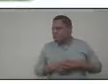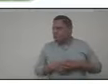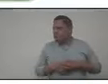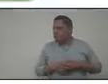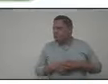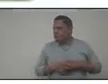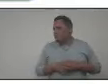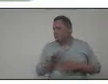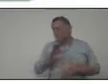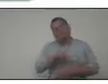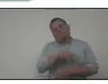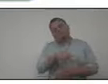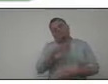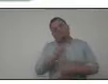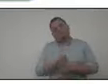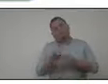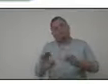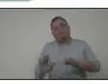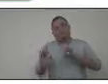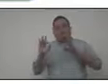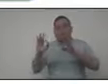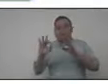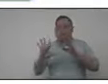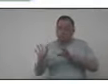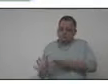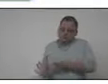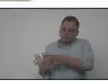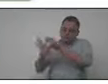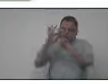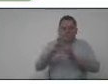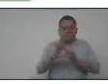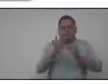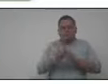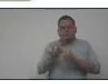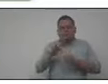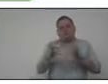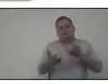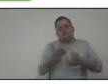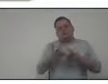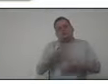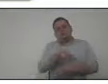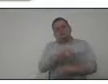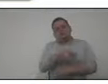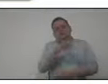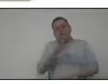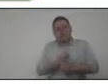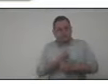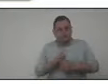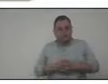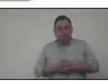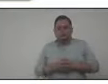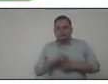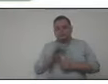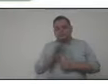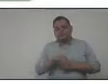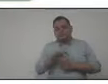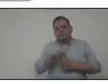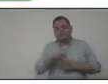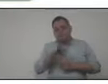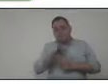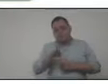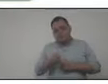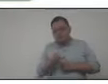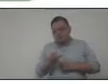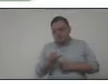la gestión de calidad, se basó en la articulación del sistema integrado de gestión compuesto por MIPG, el sistema de gestión